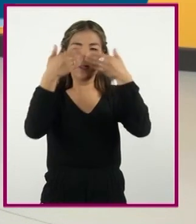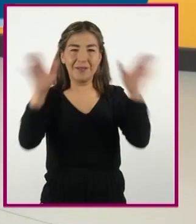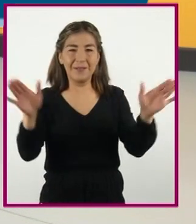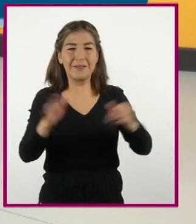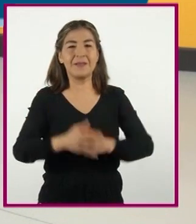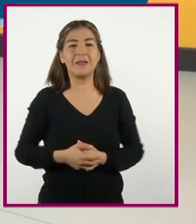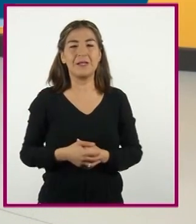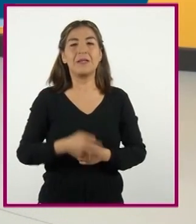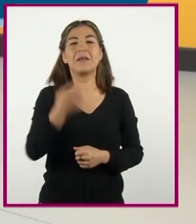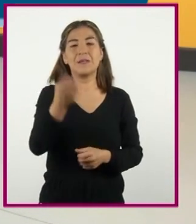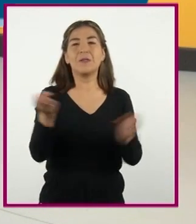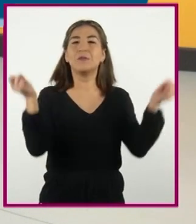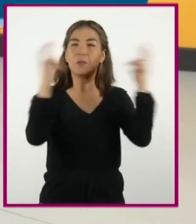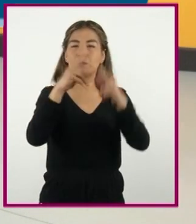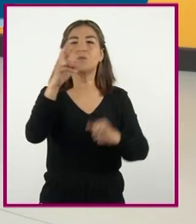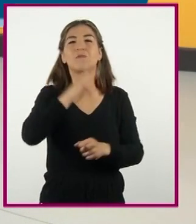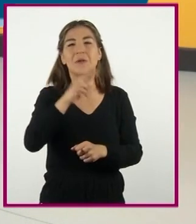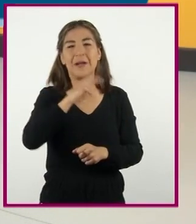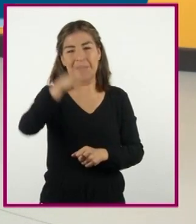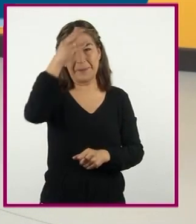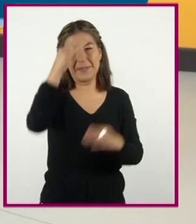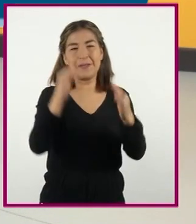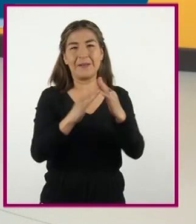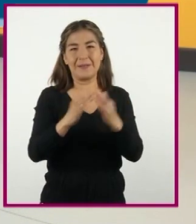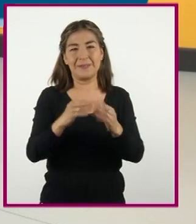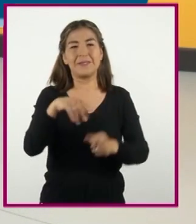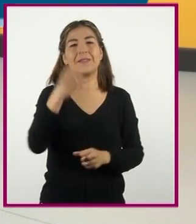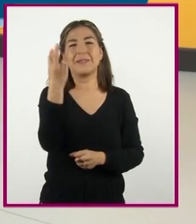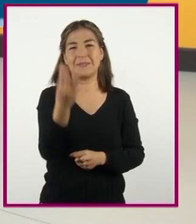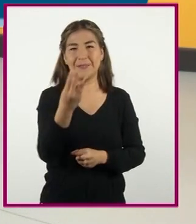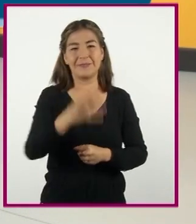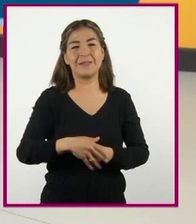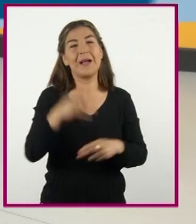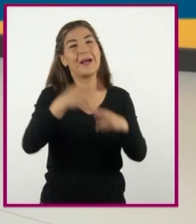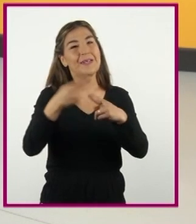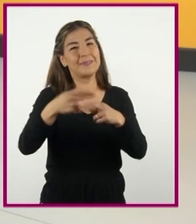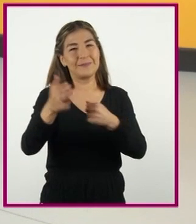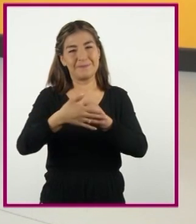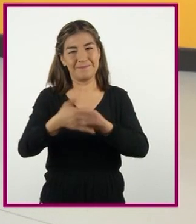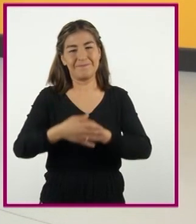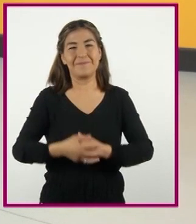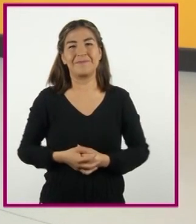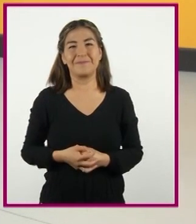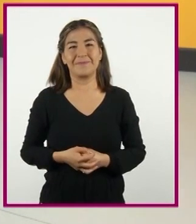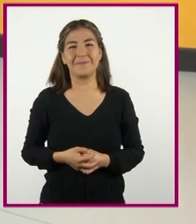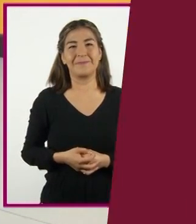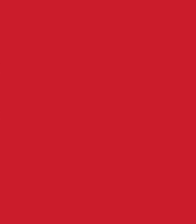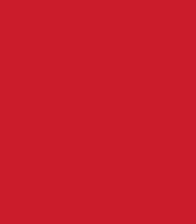descubrir, así que nos vemos pronto aquí en Aprende en Casa 3. Hasta la próxima. hasta la próxima.